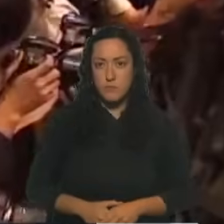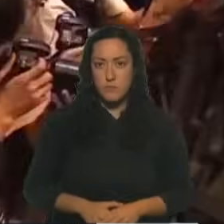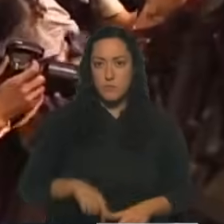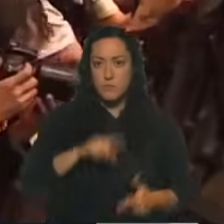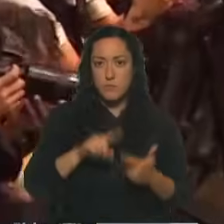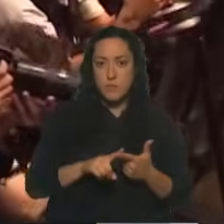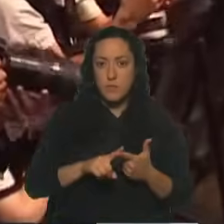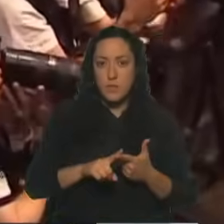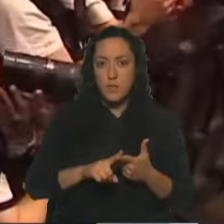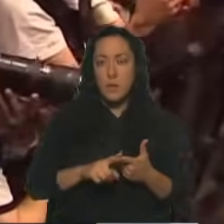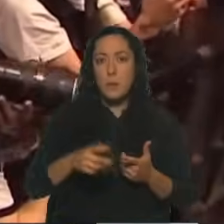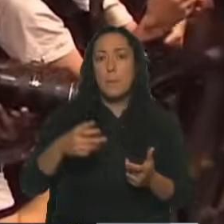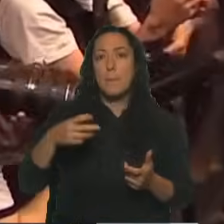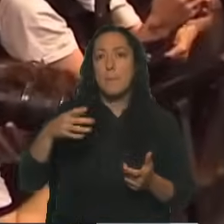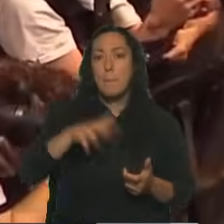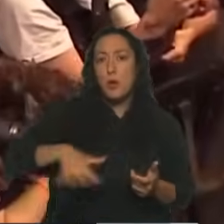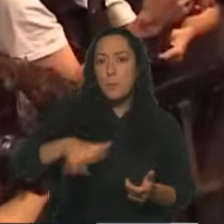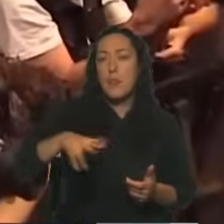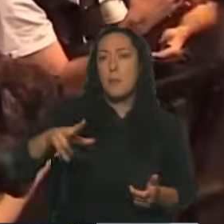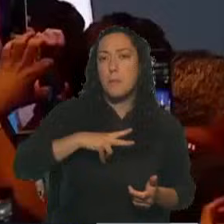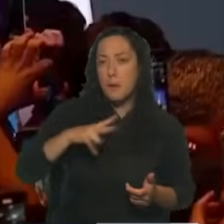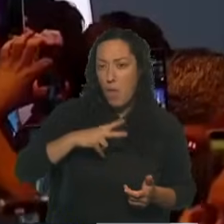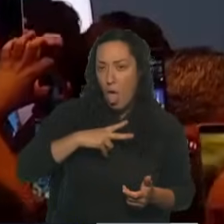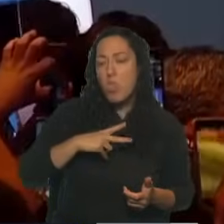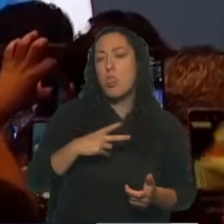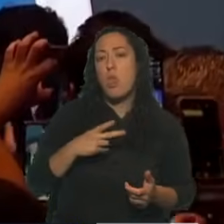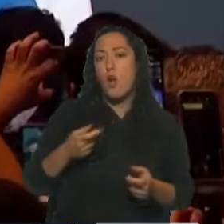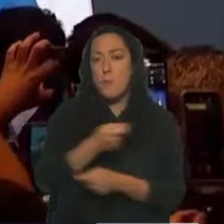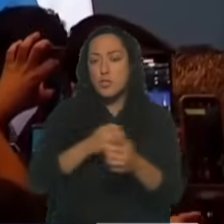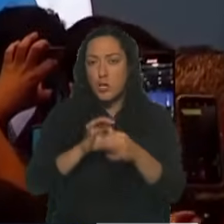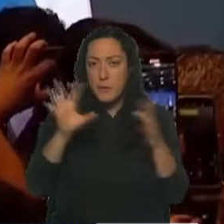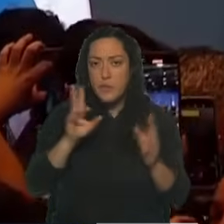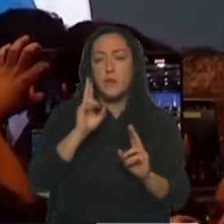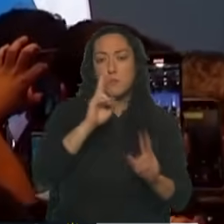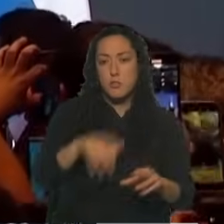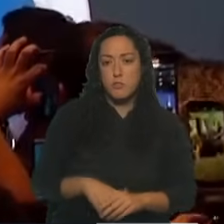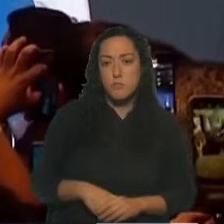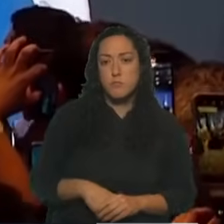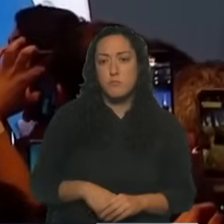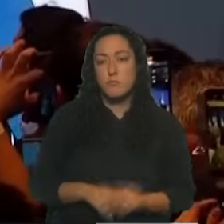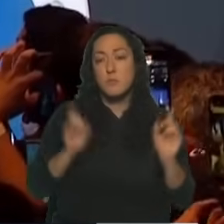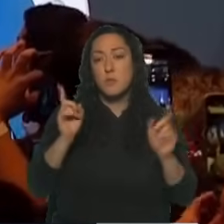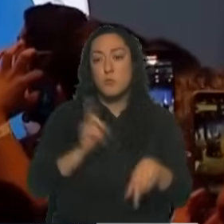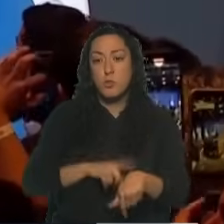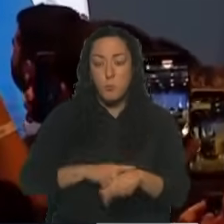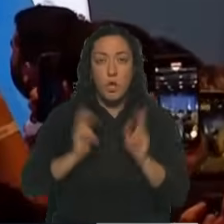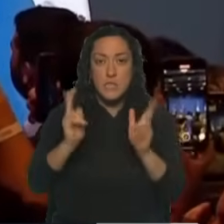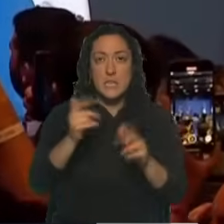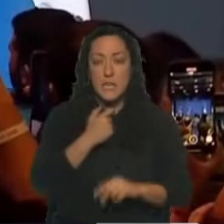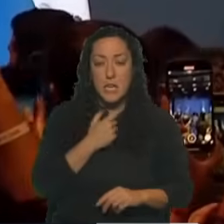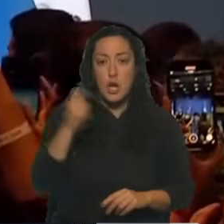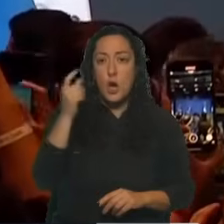Respeto a la propiedad privada y comercio libre. Al mismo tiempo, quiero decirle a todos